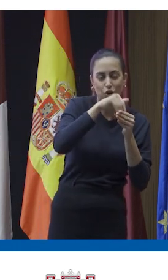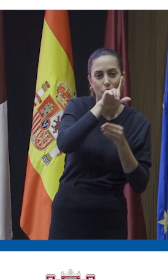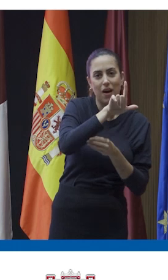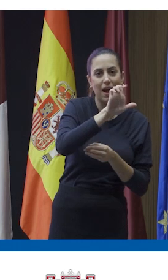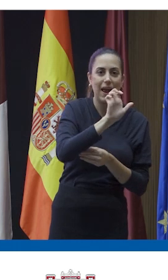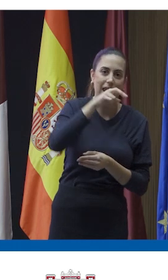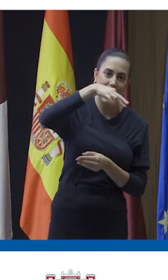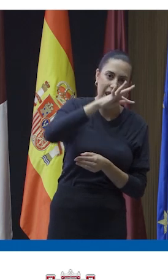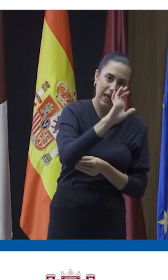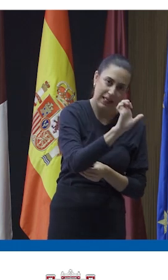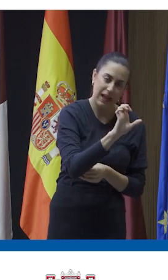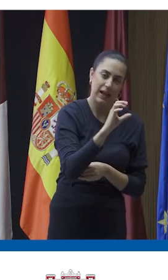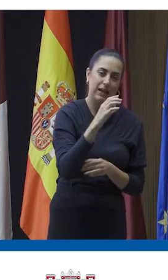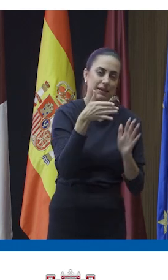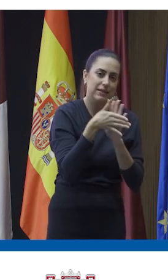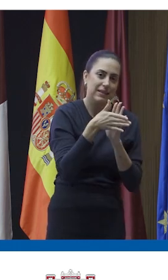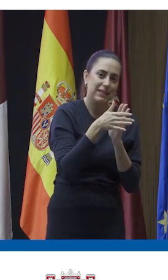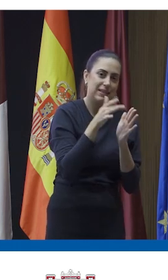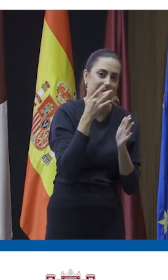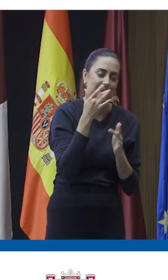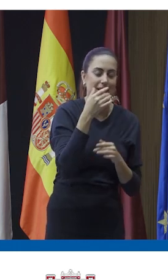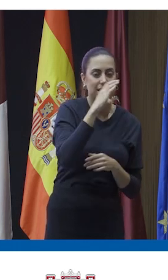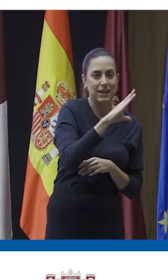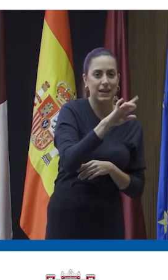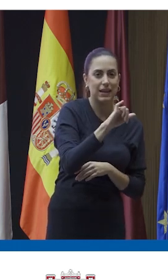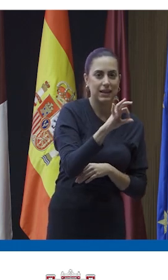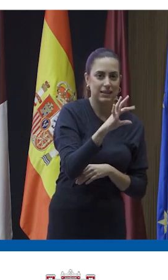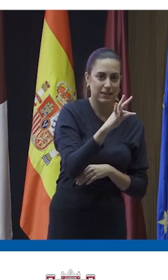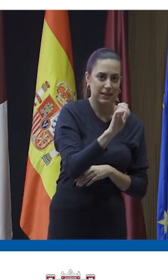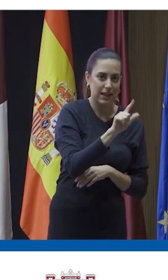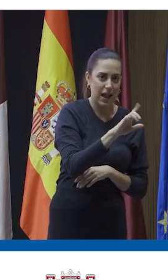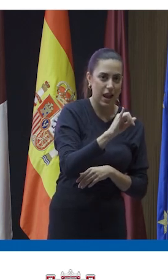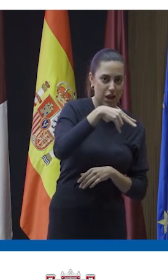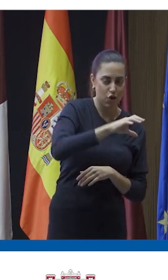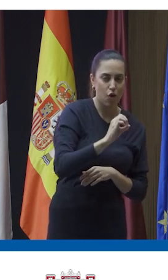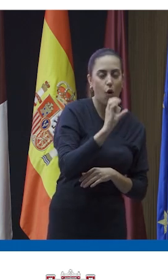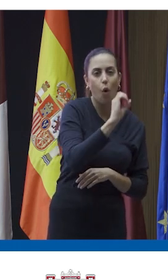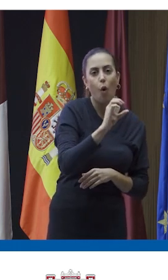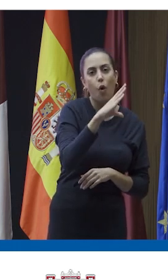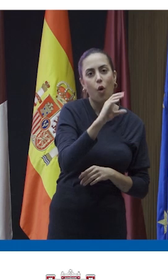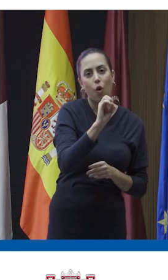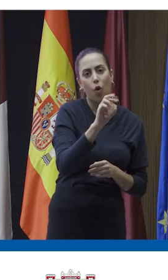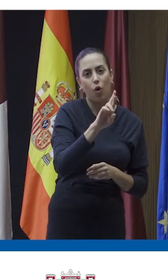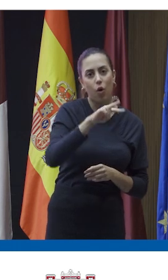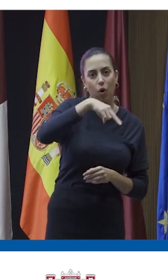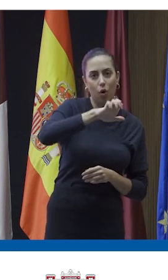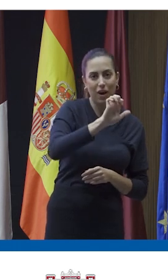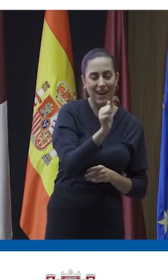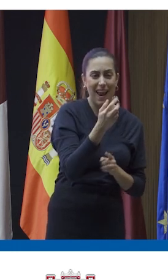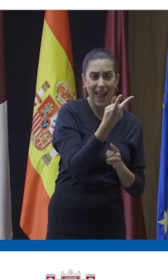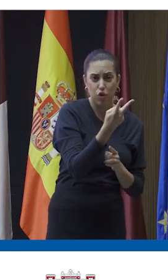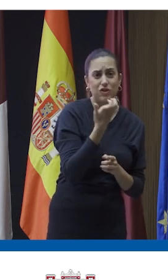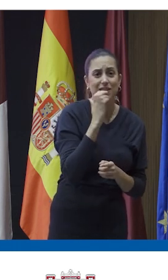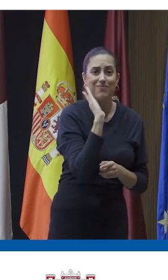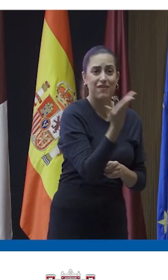como la córnea, si las tenemos estropeadas, pues las podemos cambiar por otra lente, ¿no? Y pues la